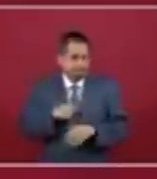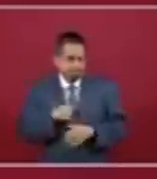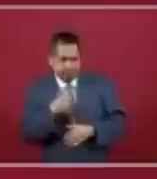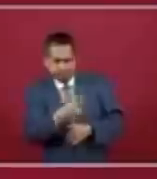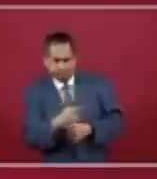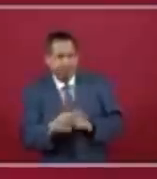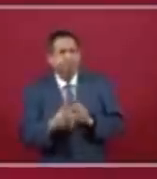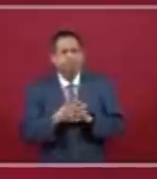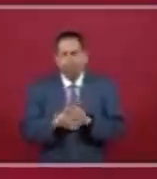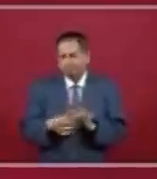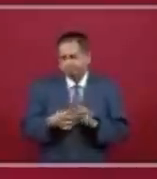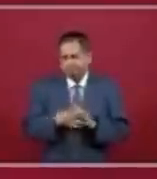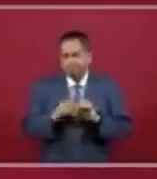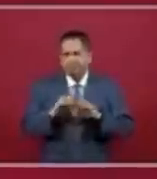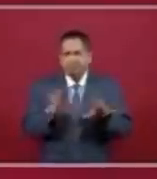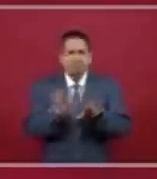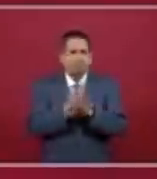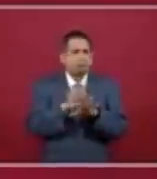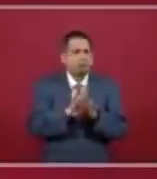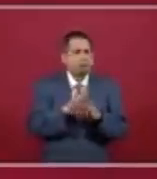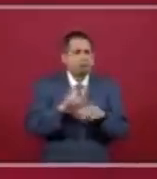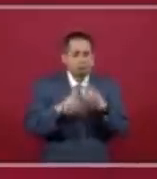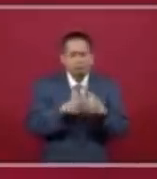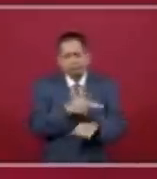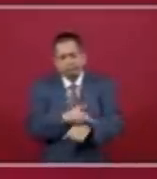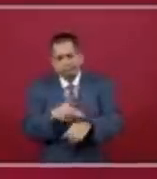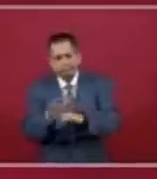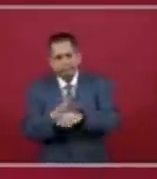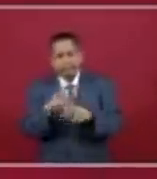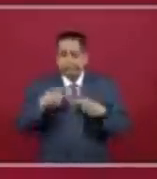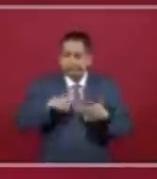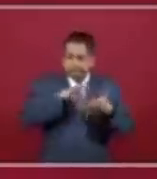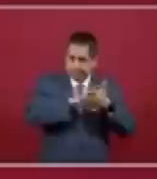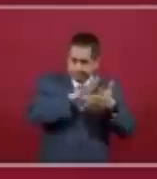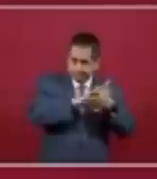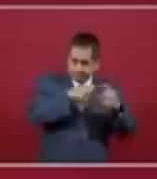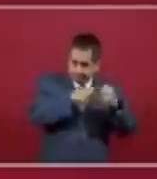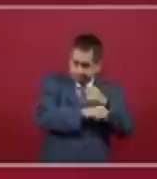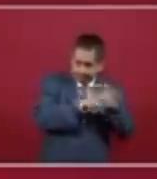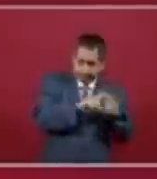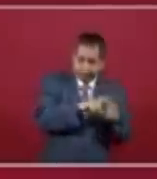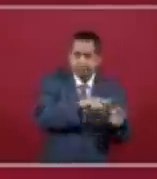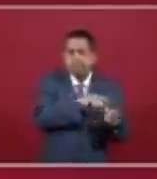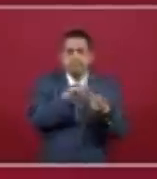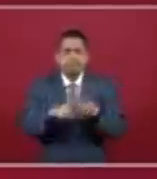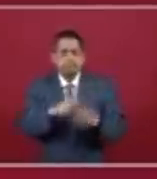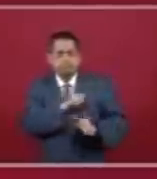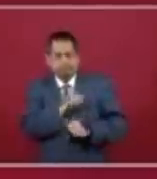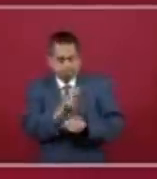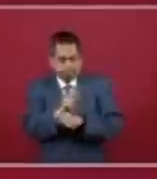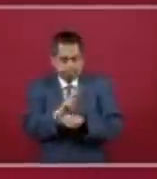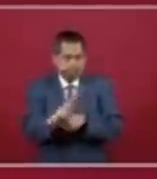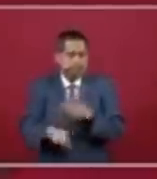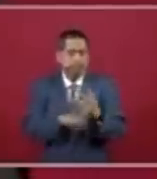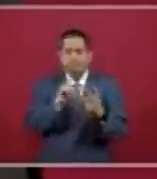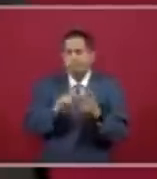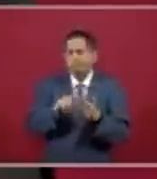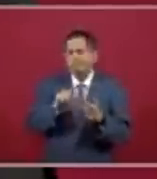cómo va a ser el tratamiento para los internos, para los que están en la isla, para los